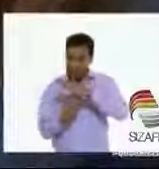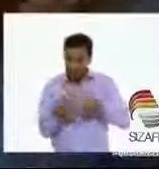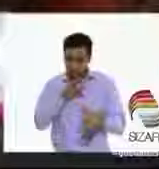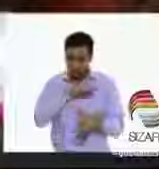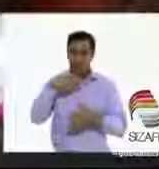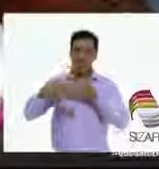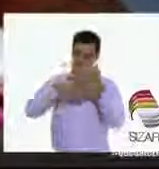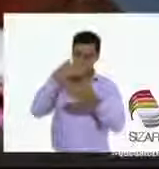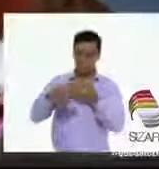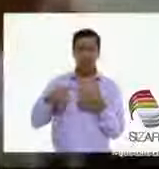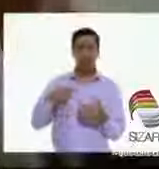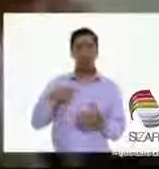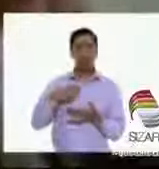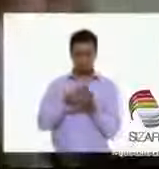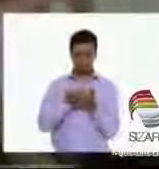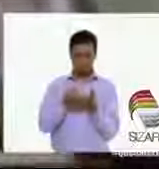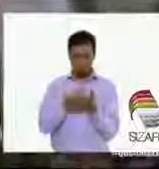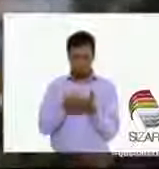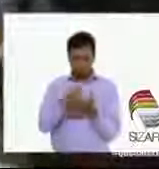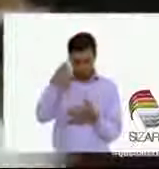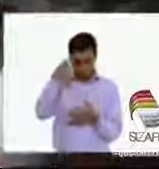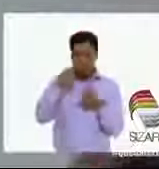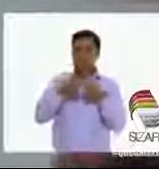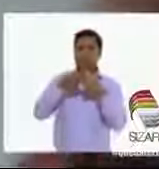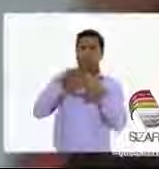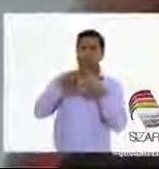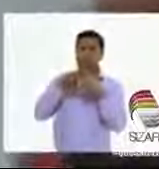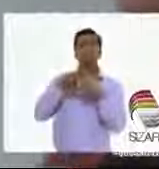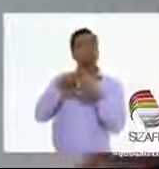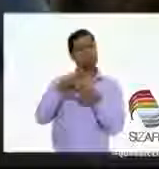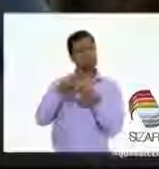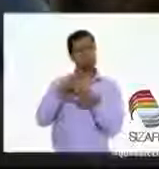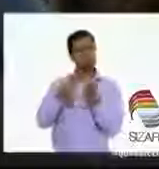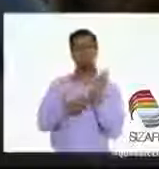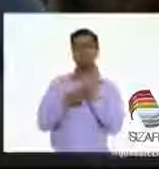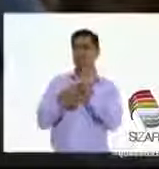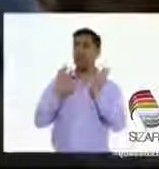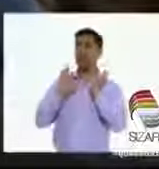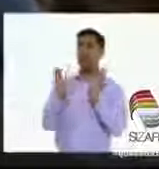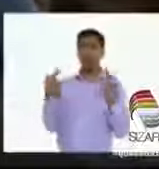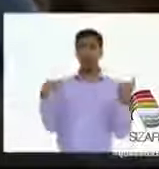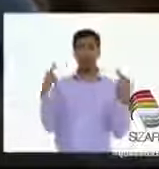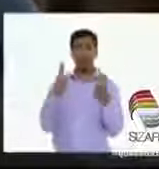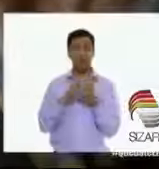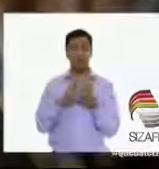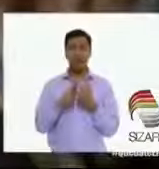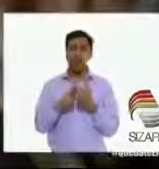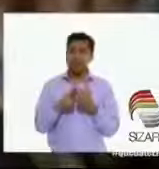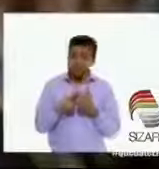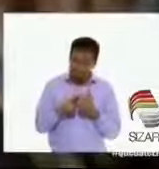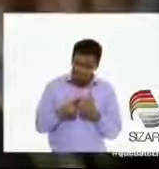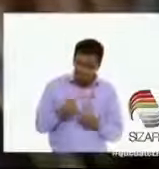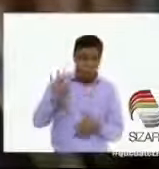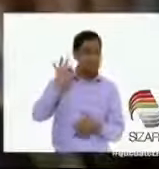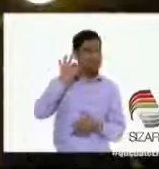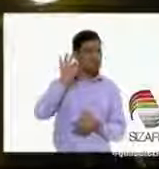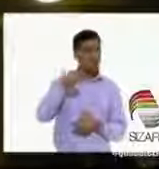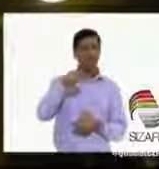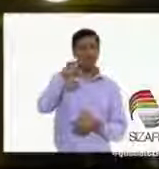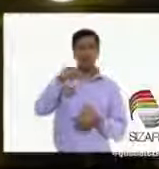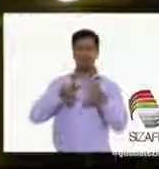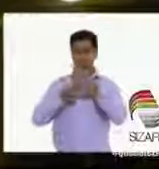lo resolví, lo entregué, pero el maestro me dijo, está bien, pero no creo que seas ingeniero, tú eres